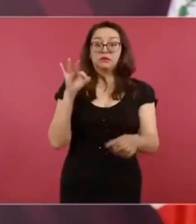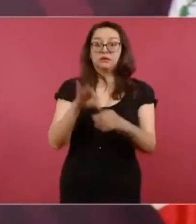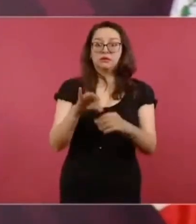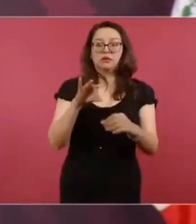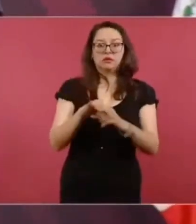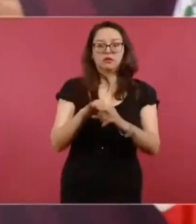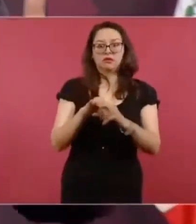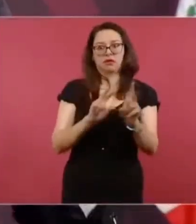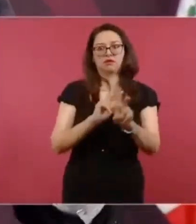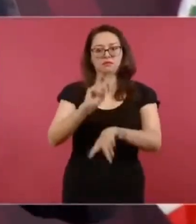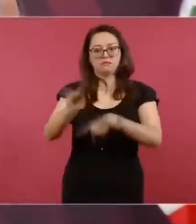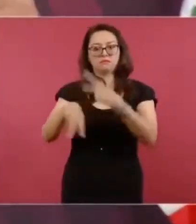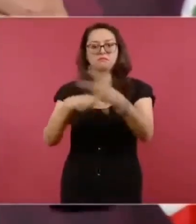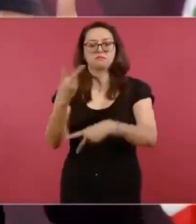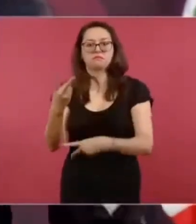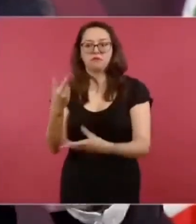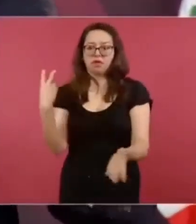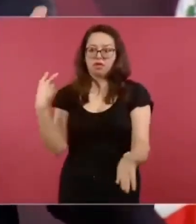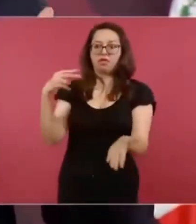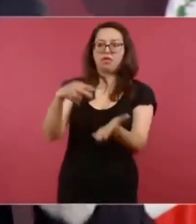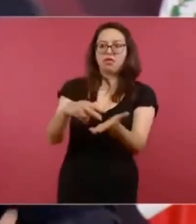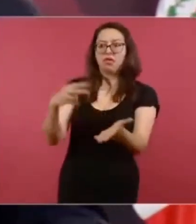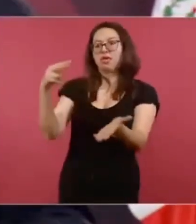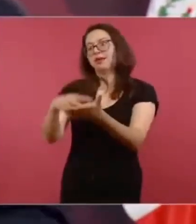Y ese era el mecanismo que tenían